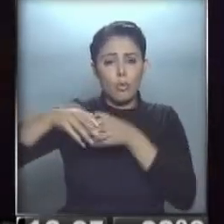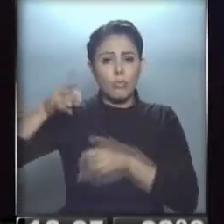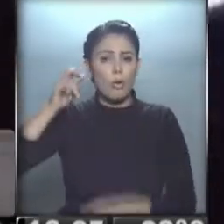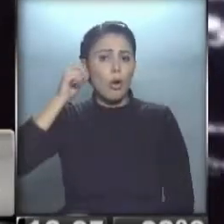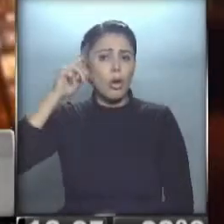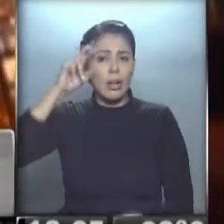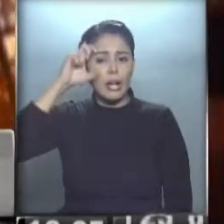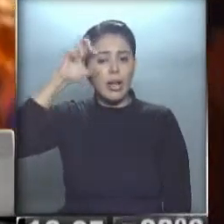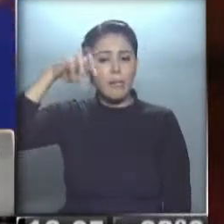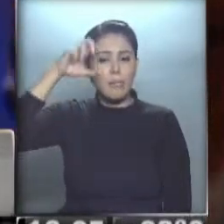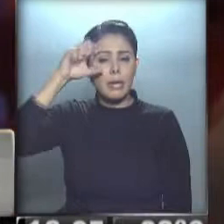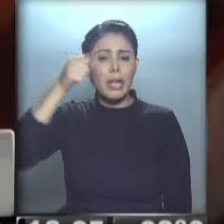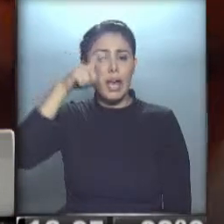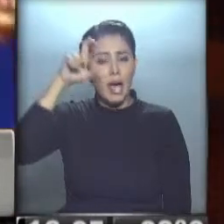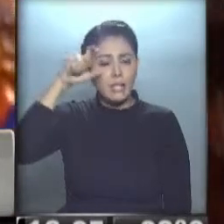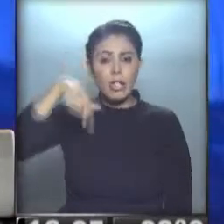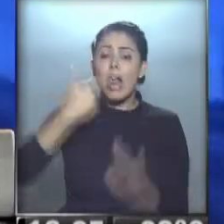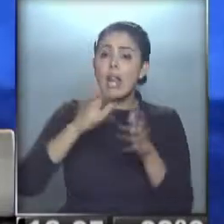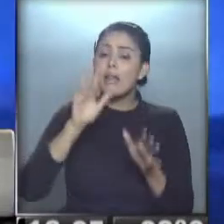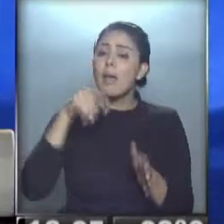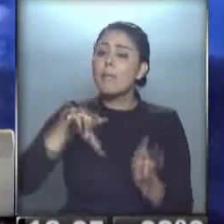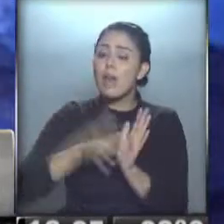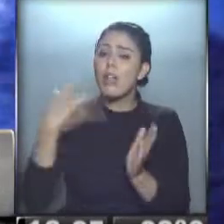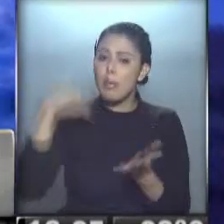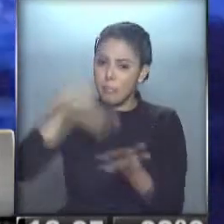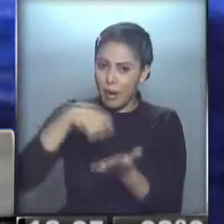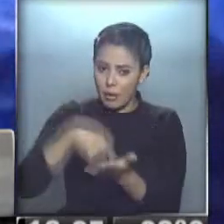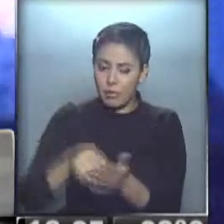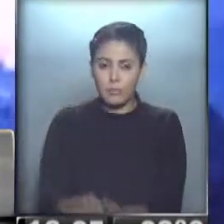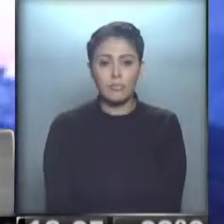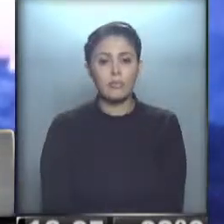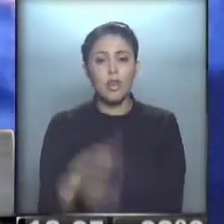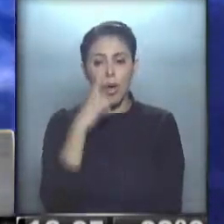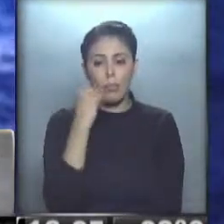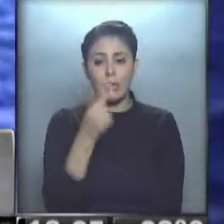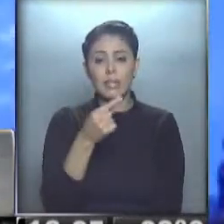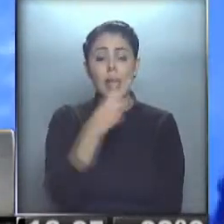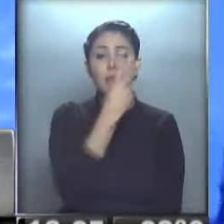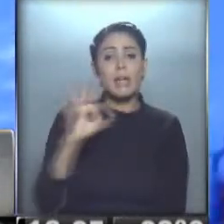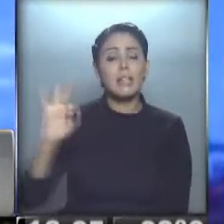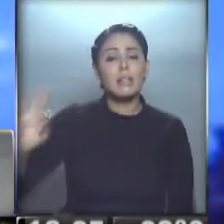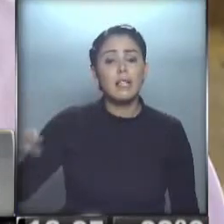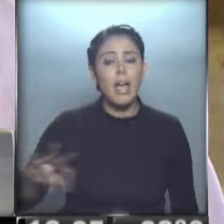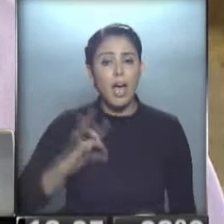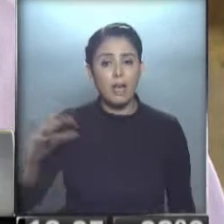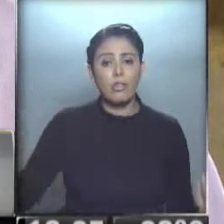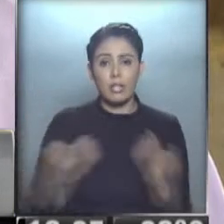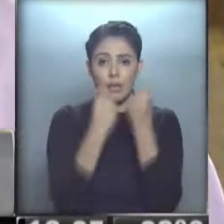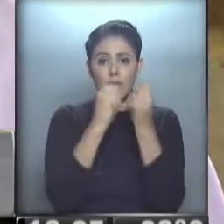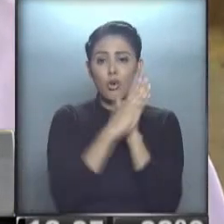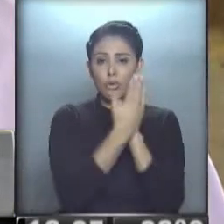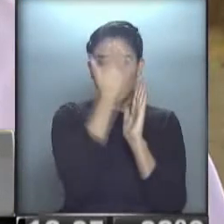que fueron puestos en libertad bajo fianza no sabemos que hay una debido a los 20 años de aniversario la constitución rusa